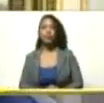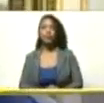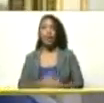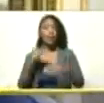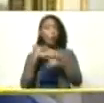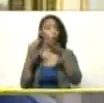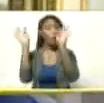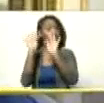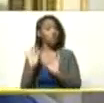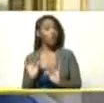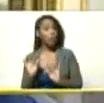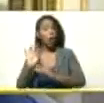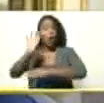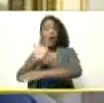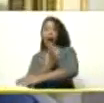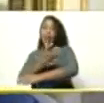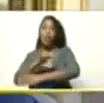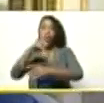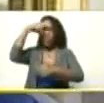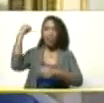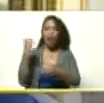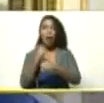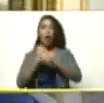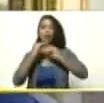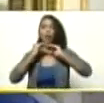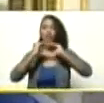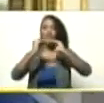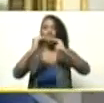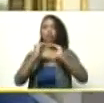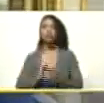Igualmente los cantos de trabajo del llano,